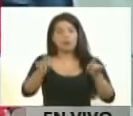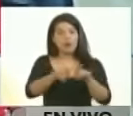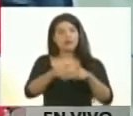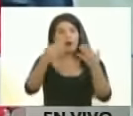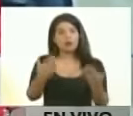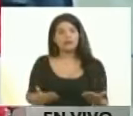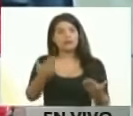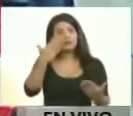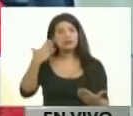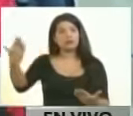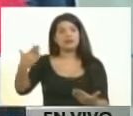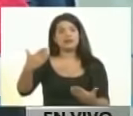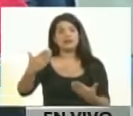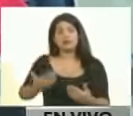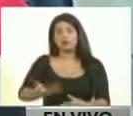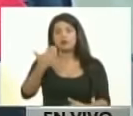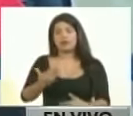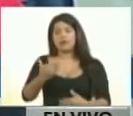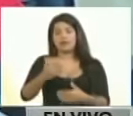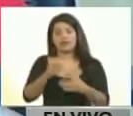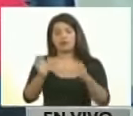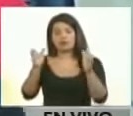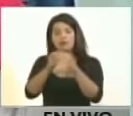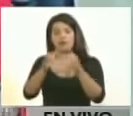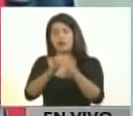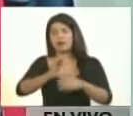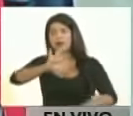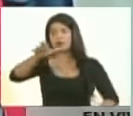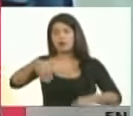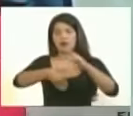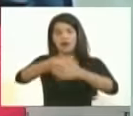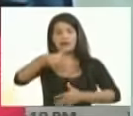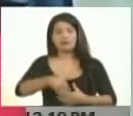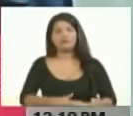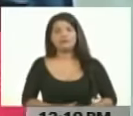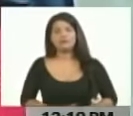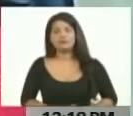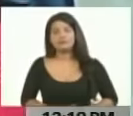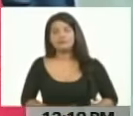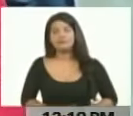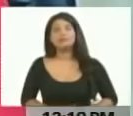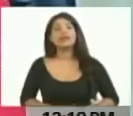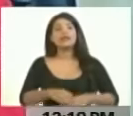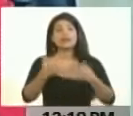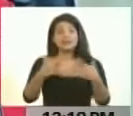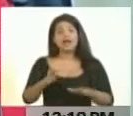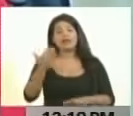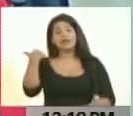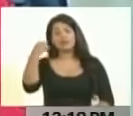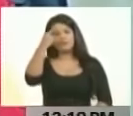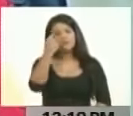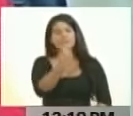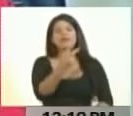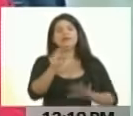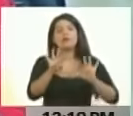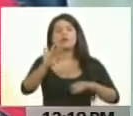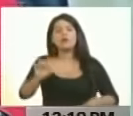regional tan importante. Como ustedes bien saben, el día 29 de julio del